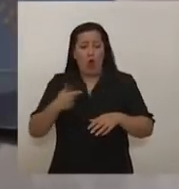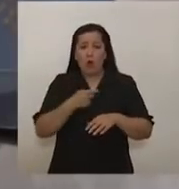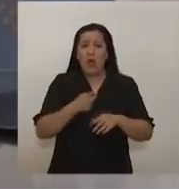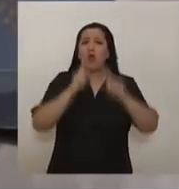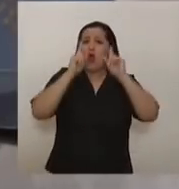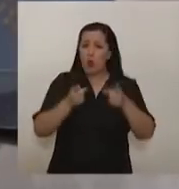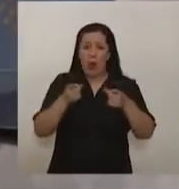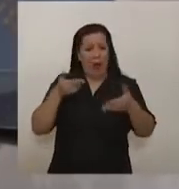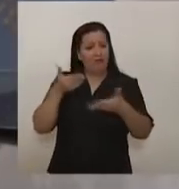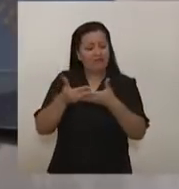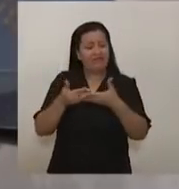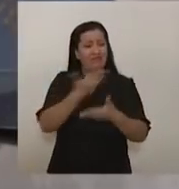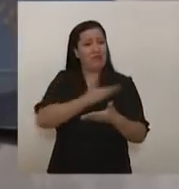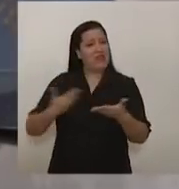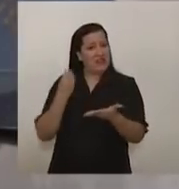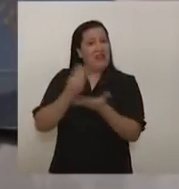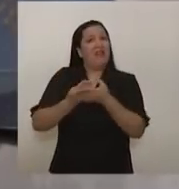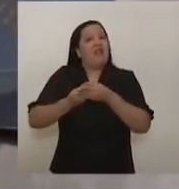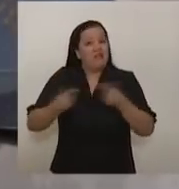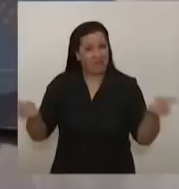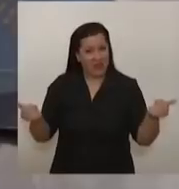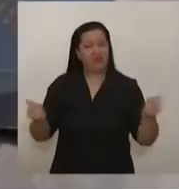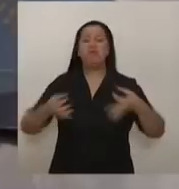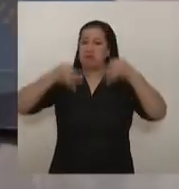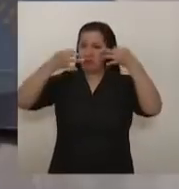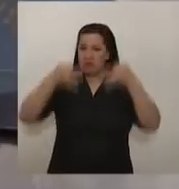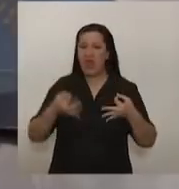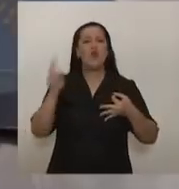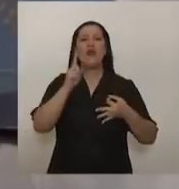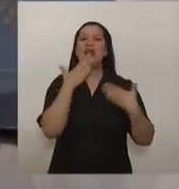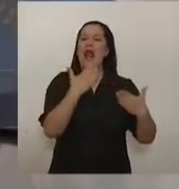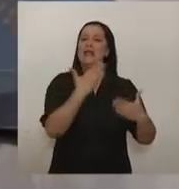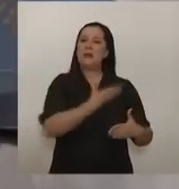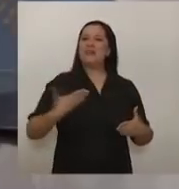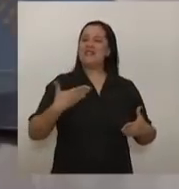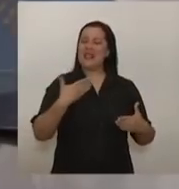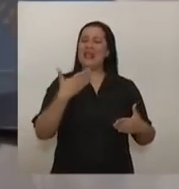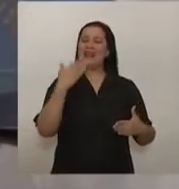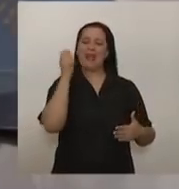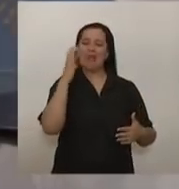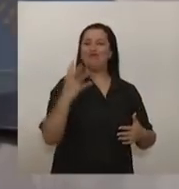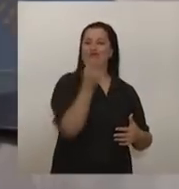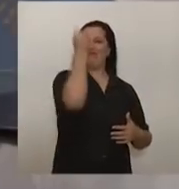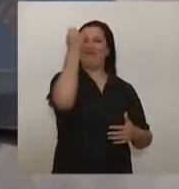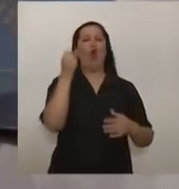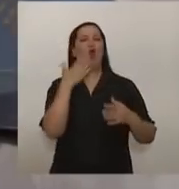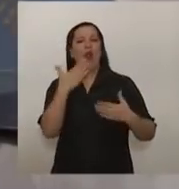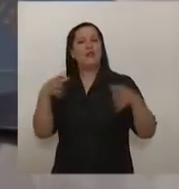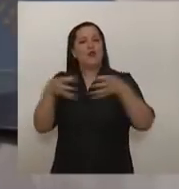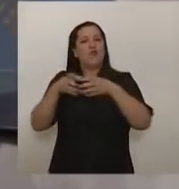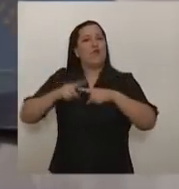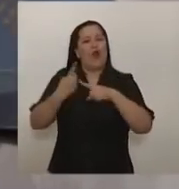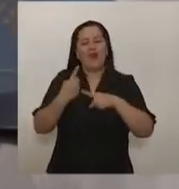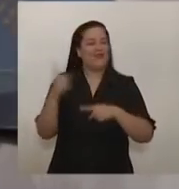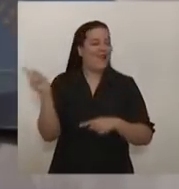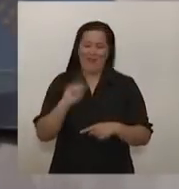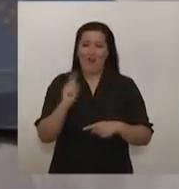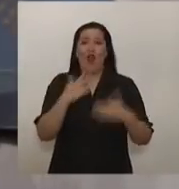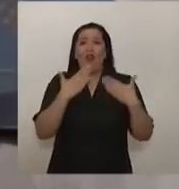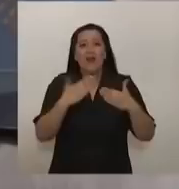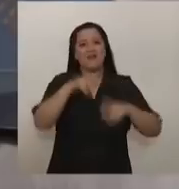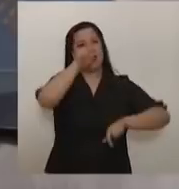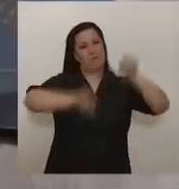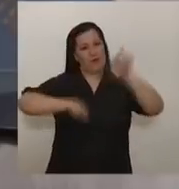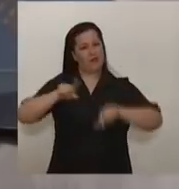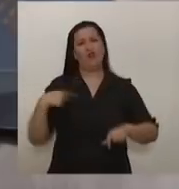mandato. Esto no es un logro del presidente o de un partido. Esto es un logro de todos los argentinos. Es